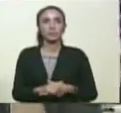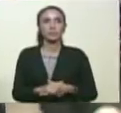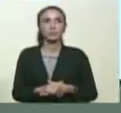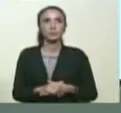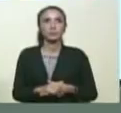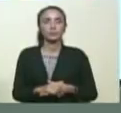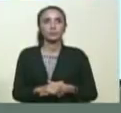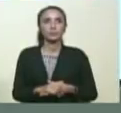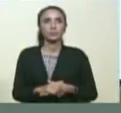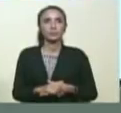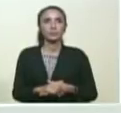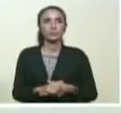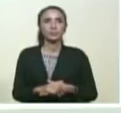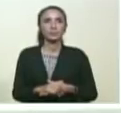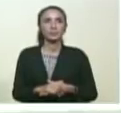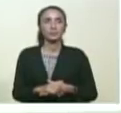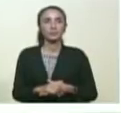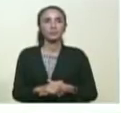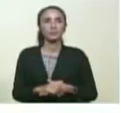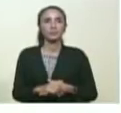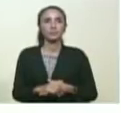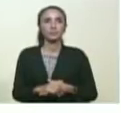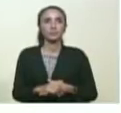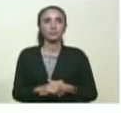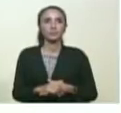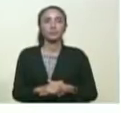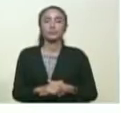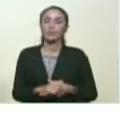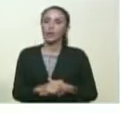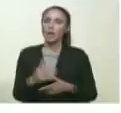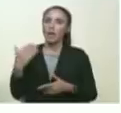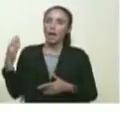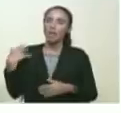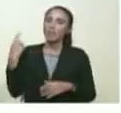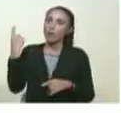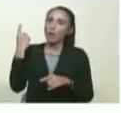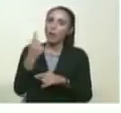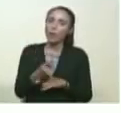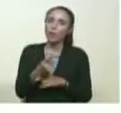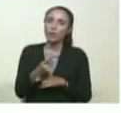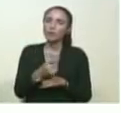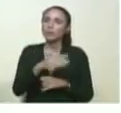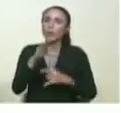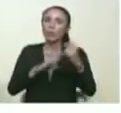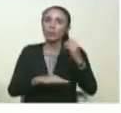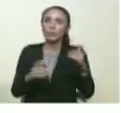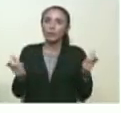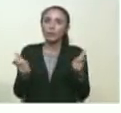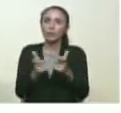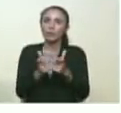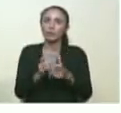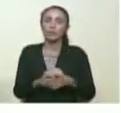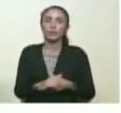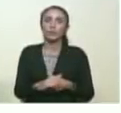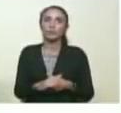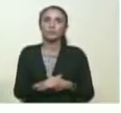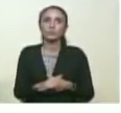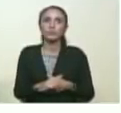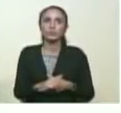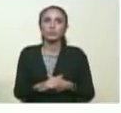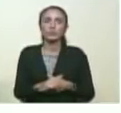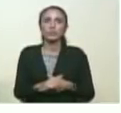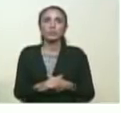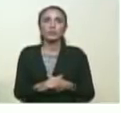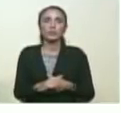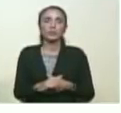No cierre, continúe. Hay una orden que usted nos dio en la última reunión de Gabinete Económico y en el último